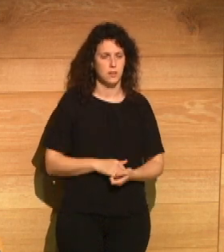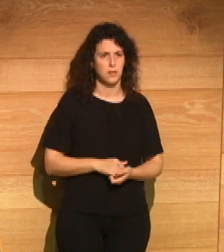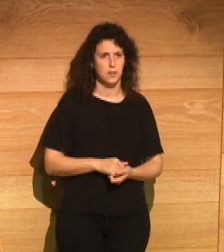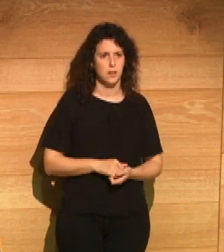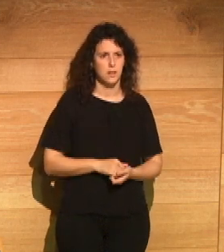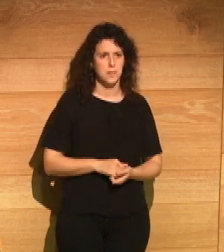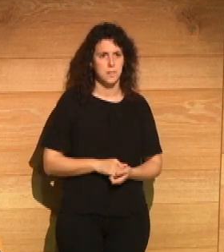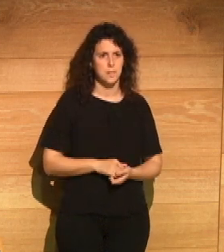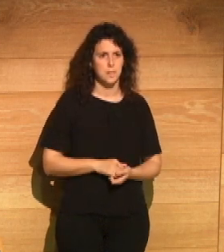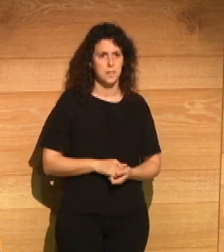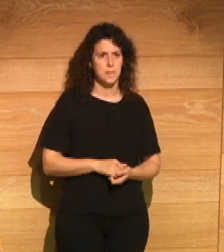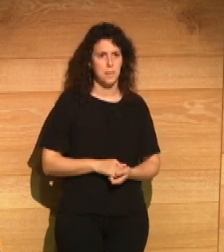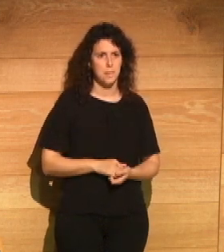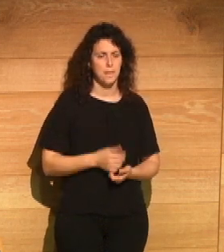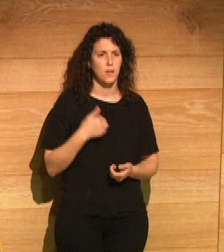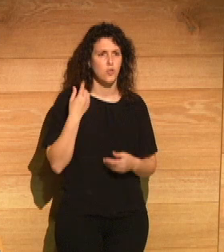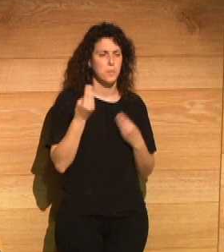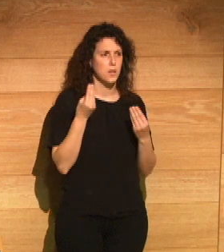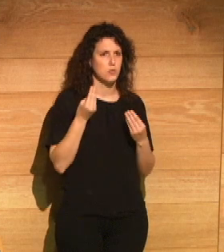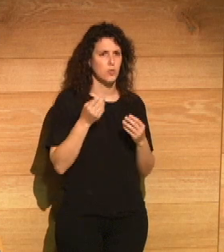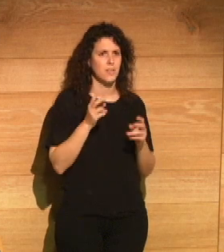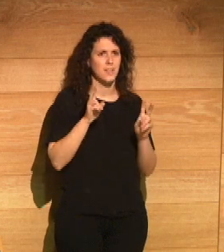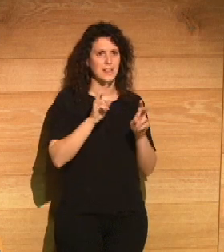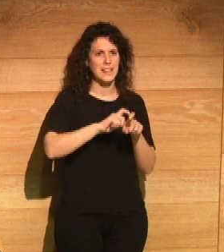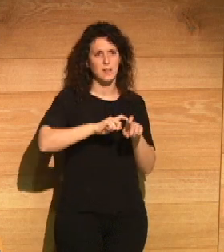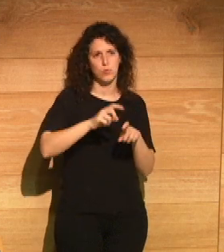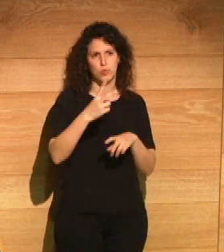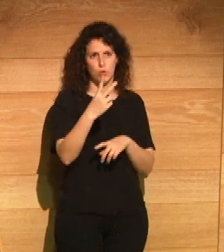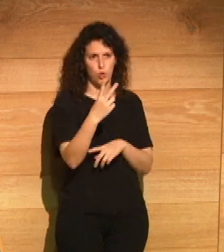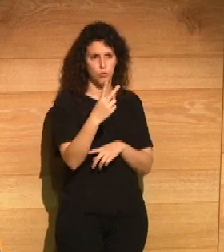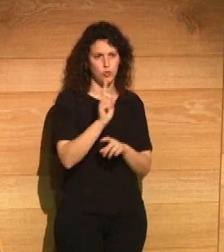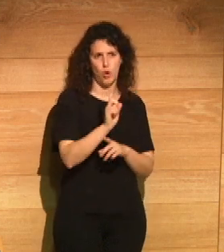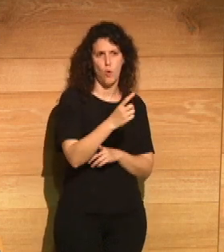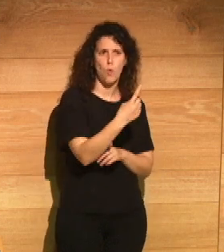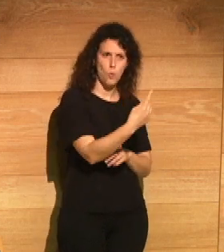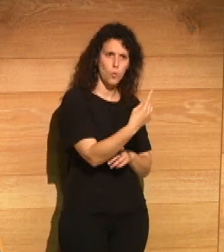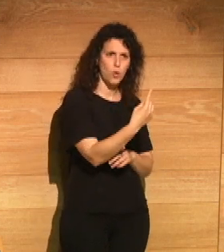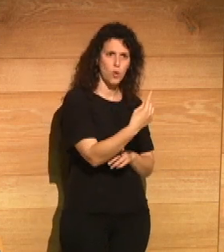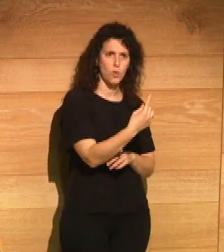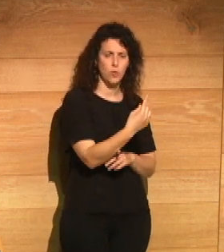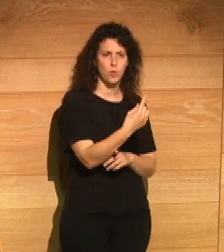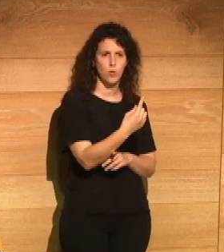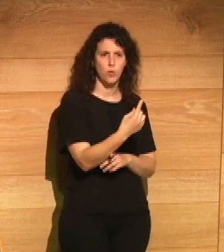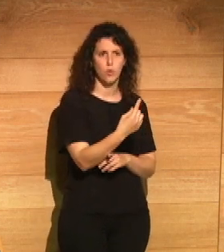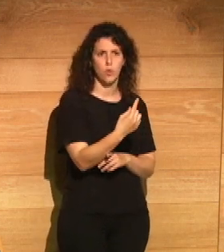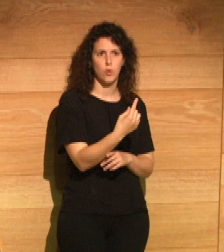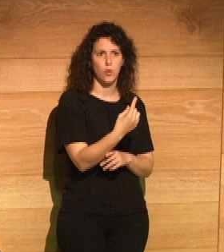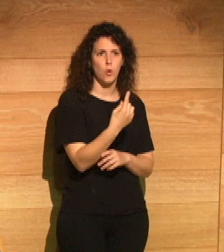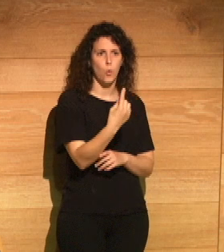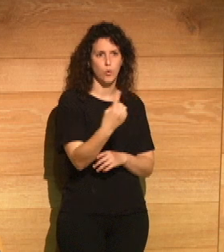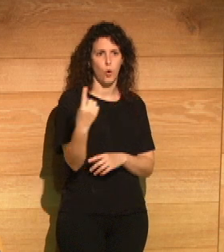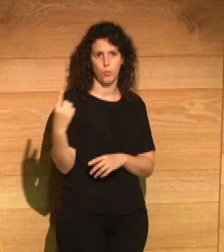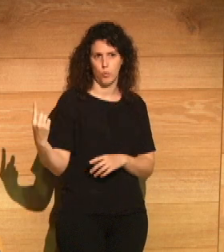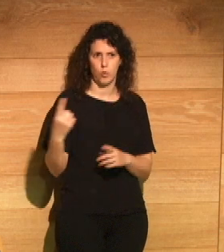escribir. Yo creo que hay dos tipos de novelistas, no, dos no, creo que hay un novelista por novelista, digamos,